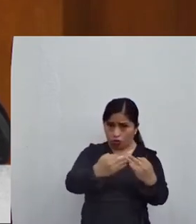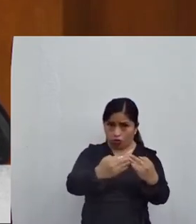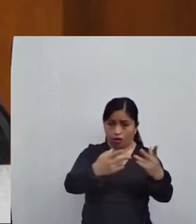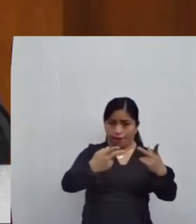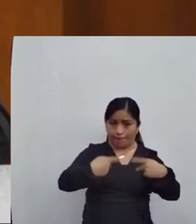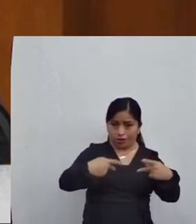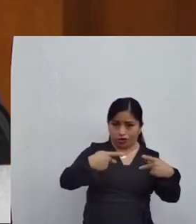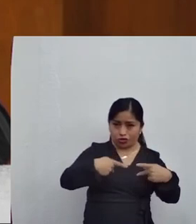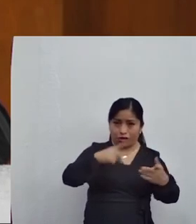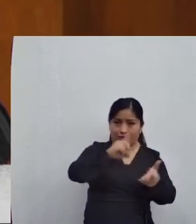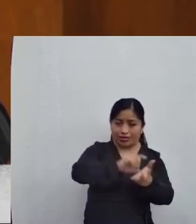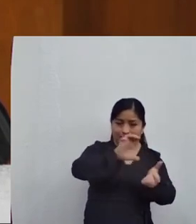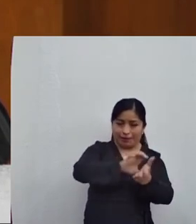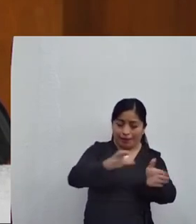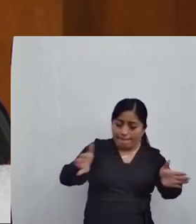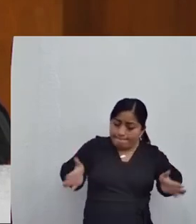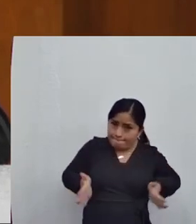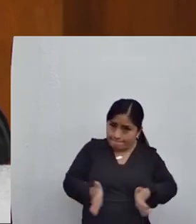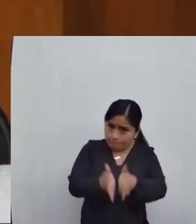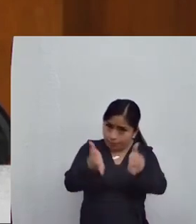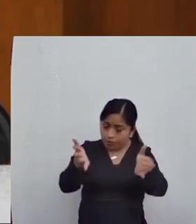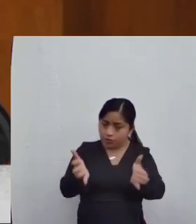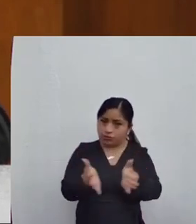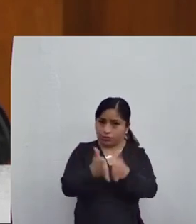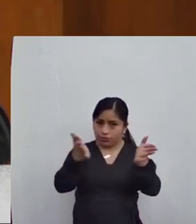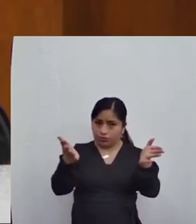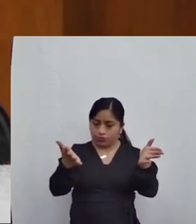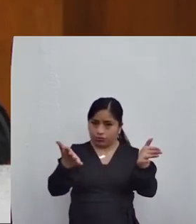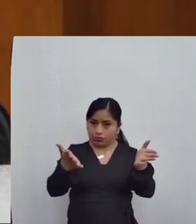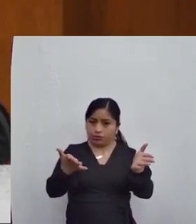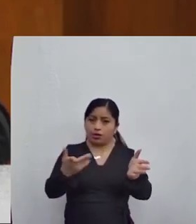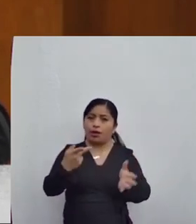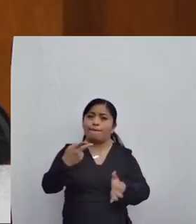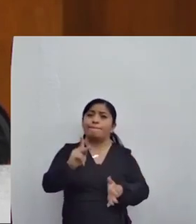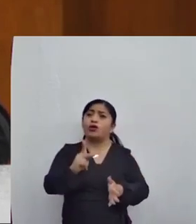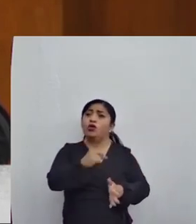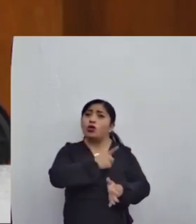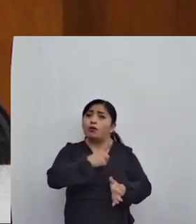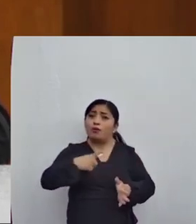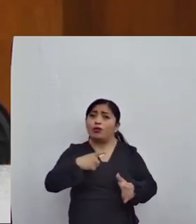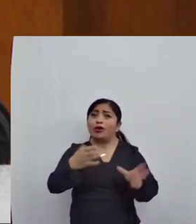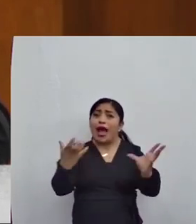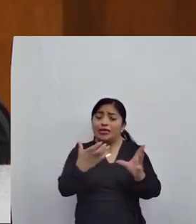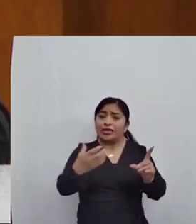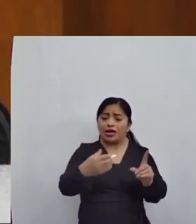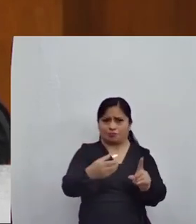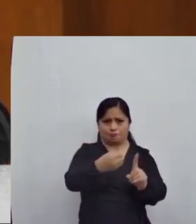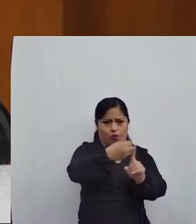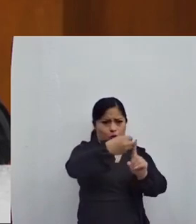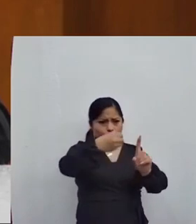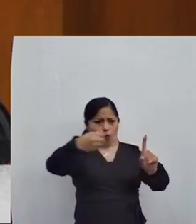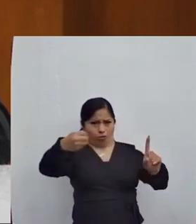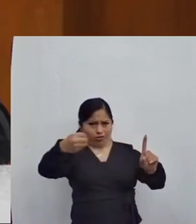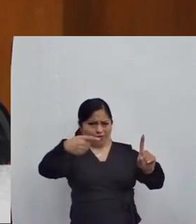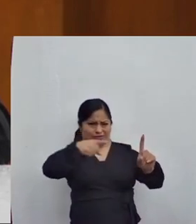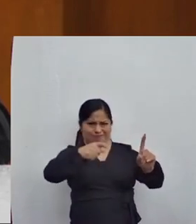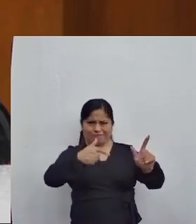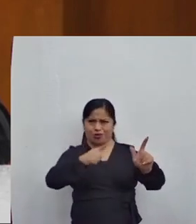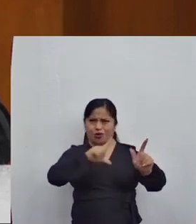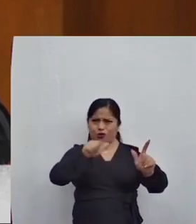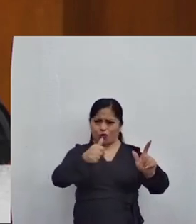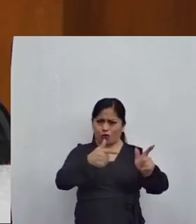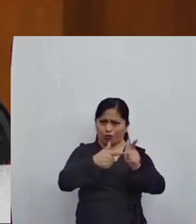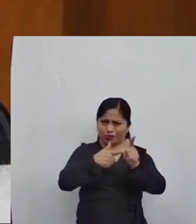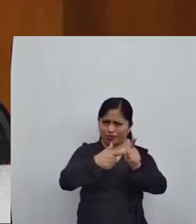con discapacidad. Dice, hagámoslo de manera coordinada y démosle seguimiento. Fíjense qué